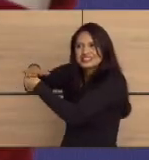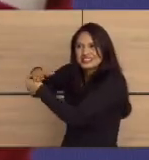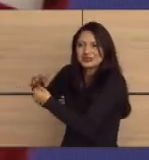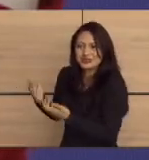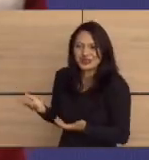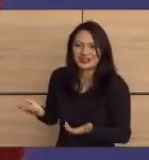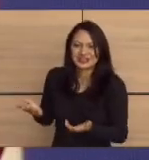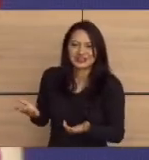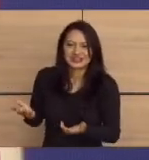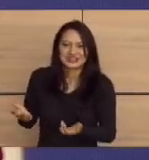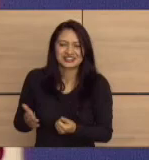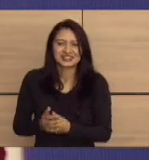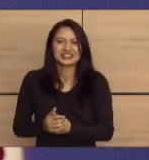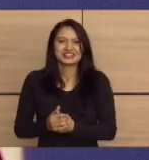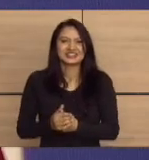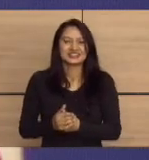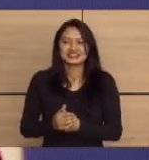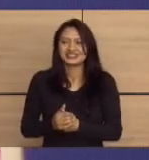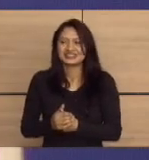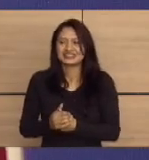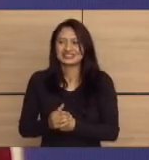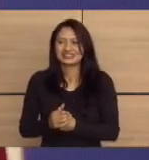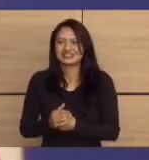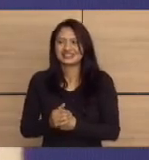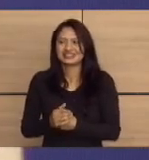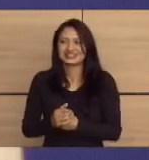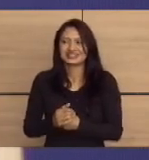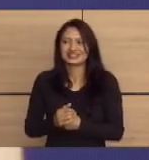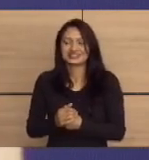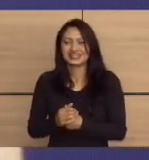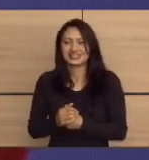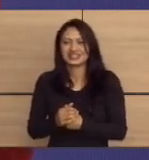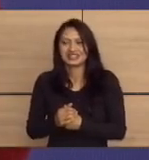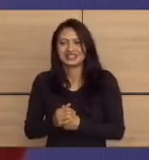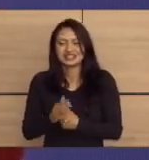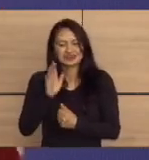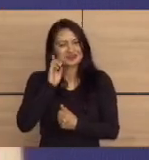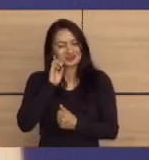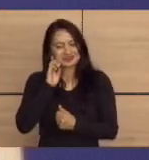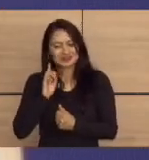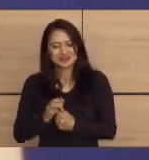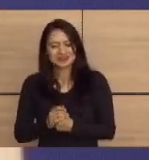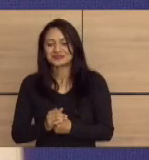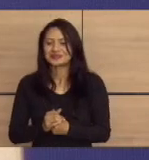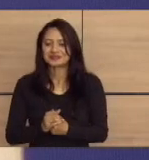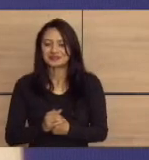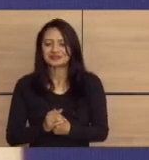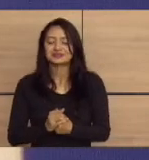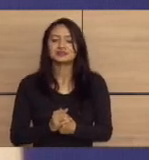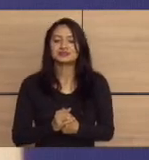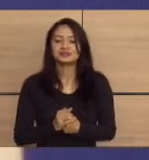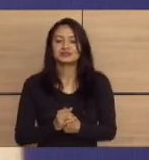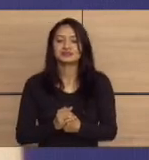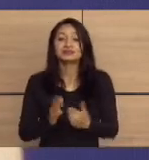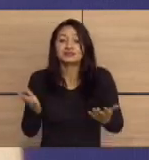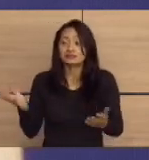todo lo antiguo ancestral, porque el uso de la palabra también es bastante abusivo, es la verdad. Y resulta que la